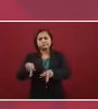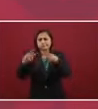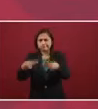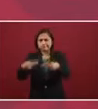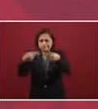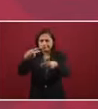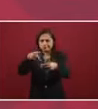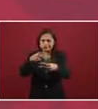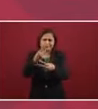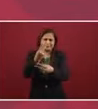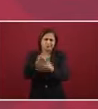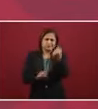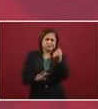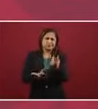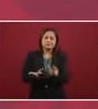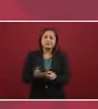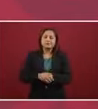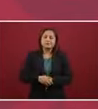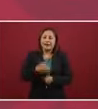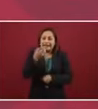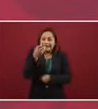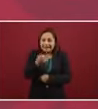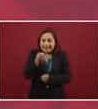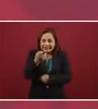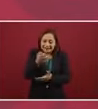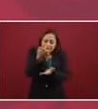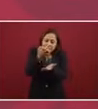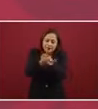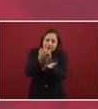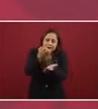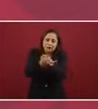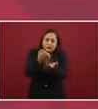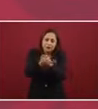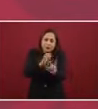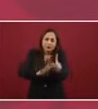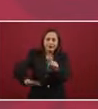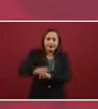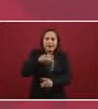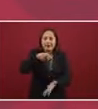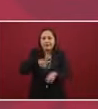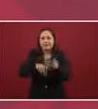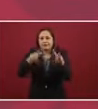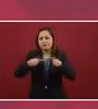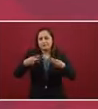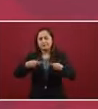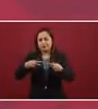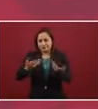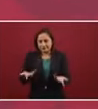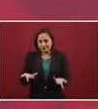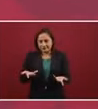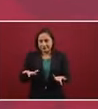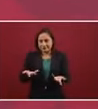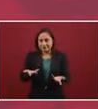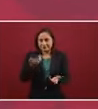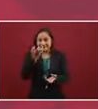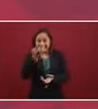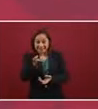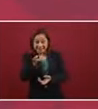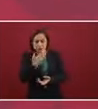todo eso es la economía popular. En eso estamos muy bien y es lo que más me